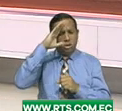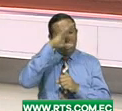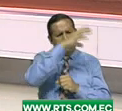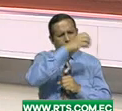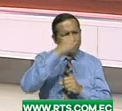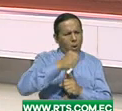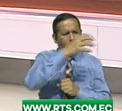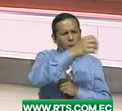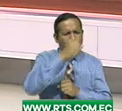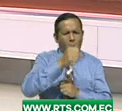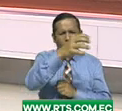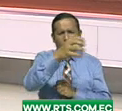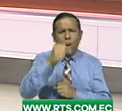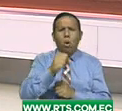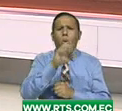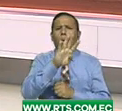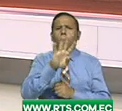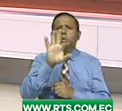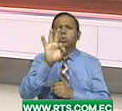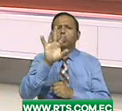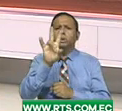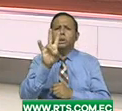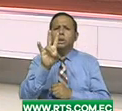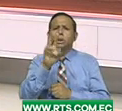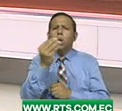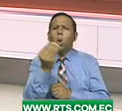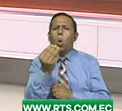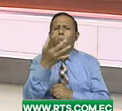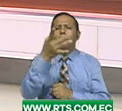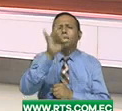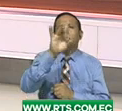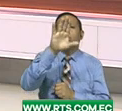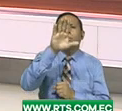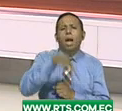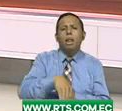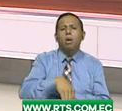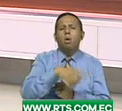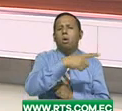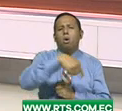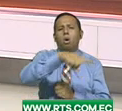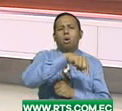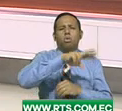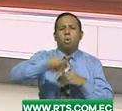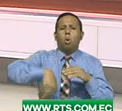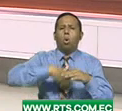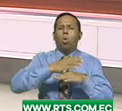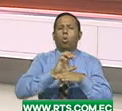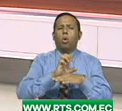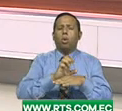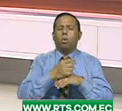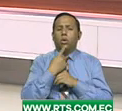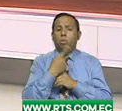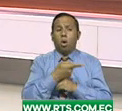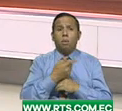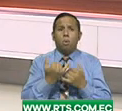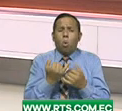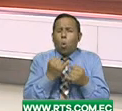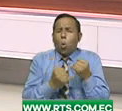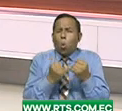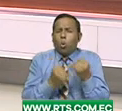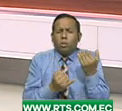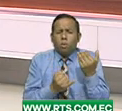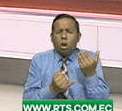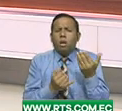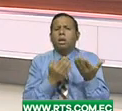a 497 adolescentes infractores a nivel nacional. Entre los casos más recientes que contó